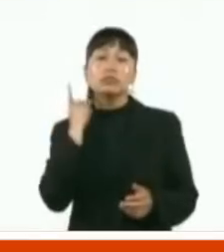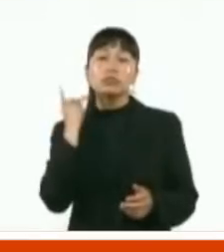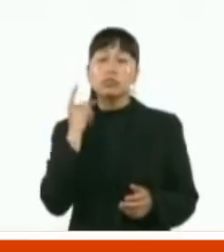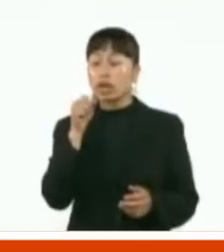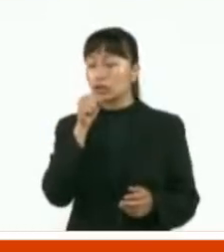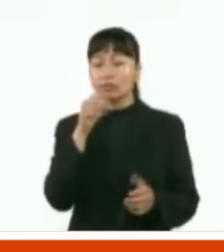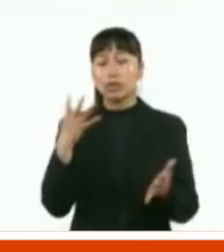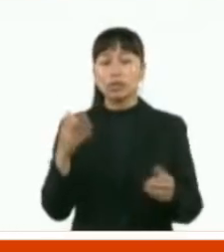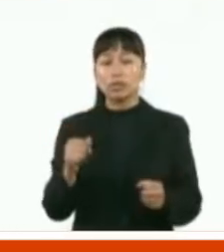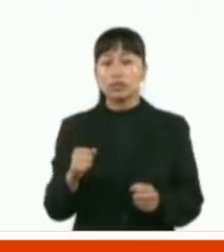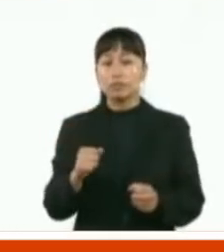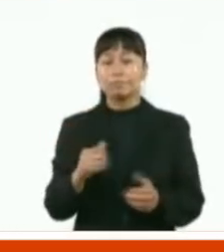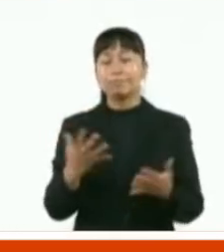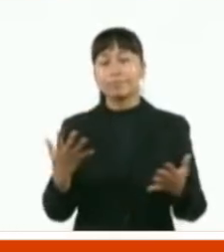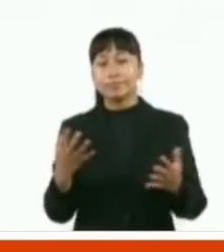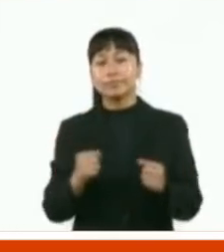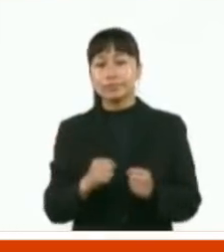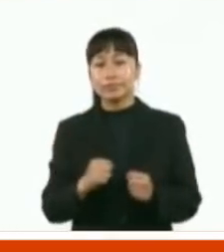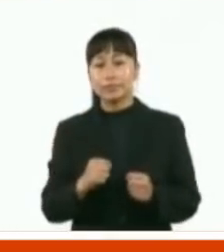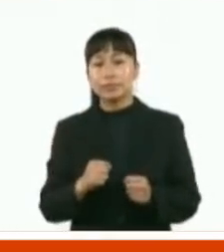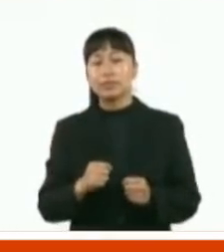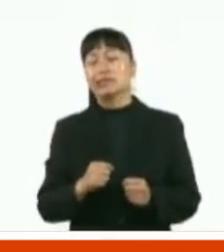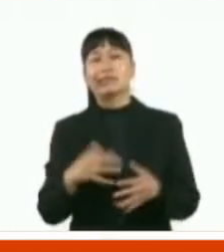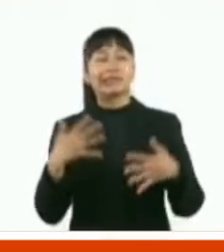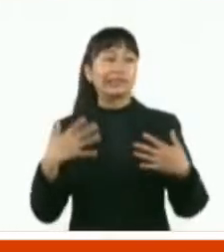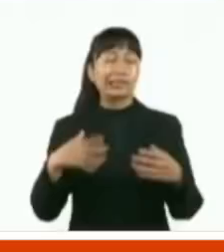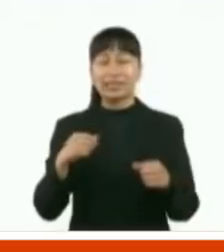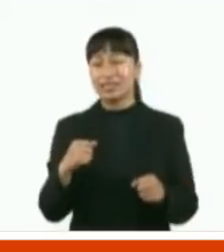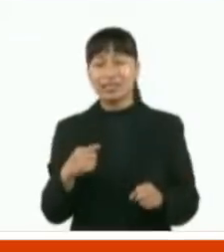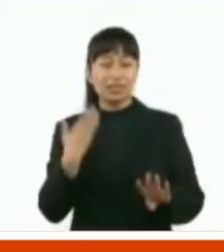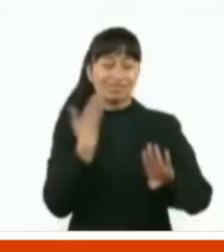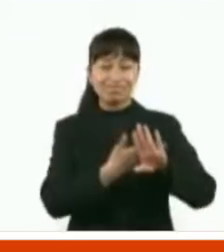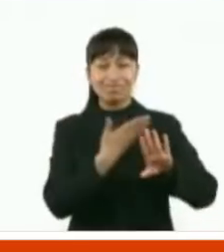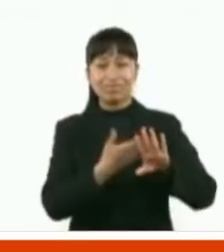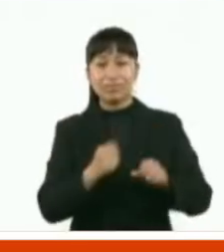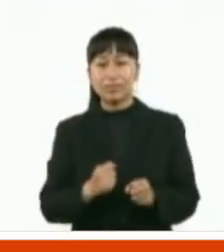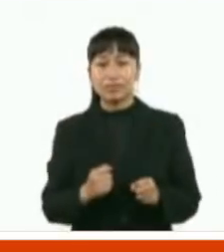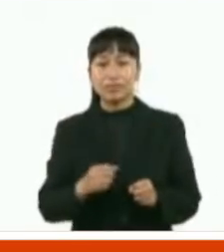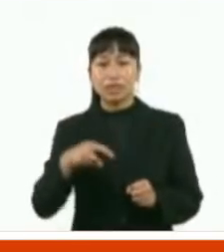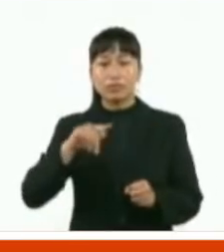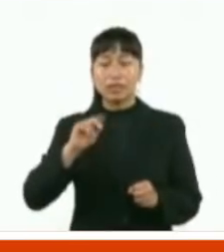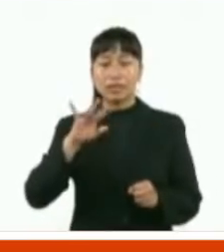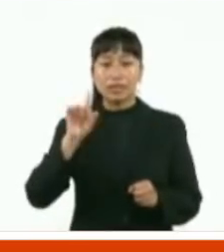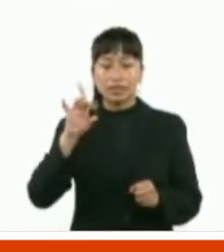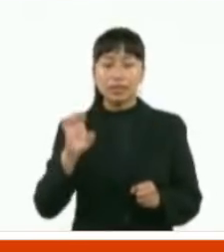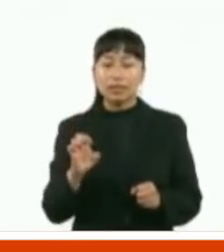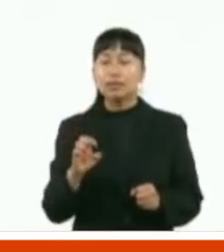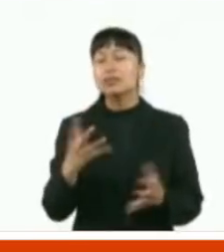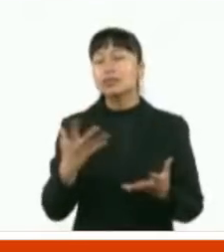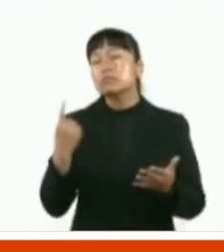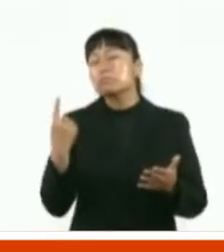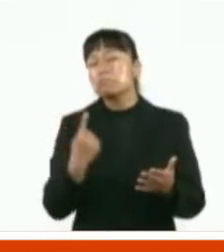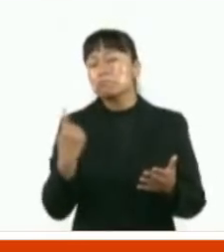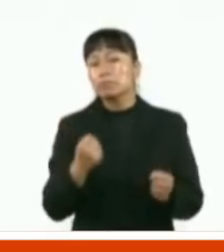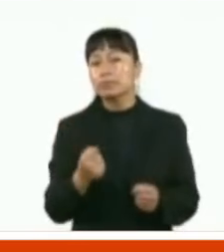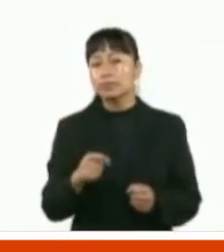señaladas con una lista de epítetos que no podría repetir aquí. Matilde Montoya tiene como mérito el haber sido en efecto